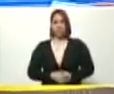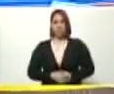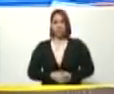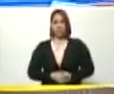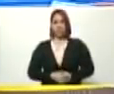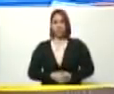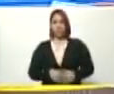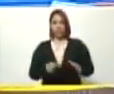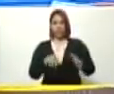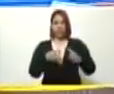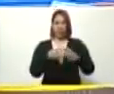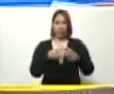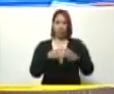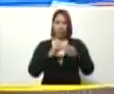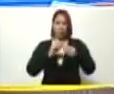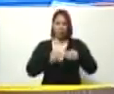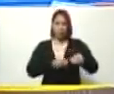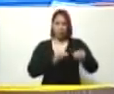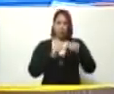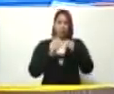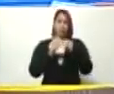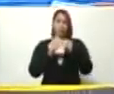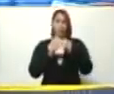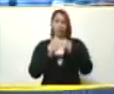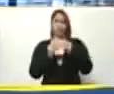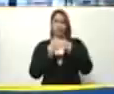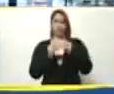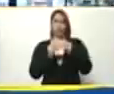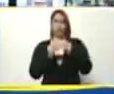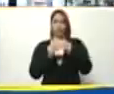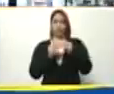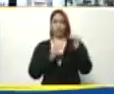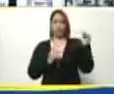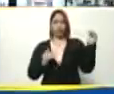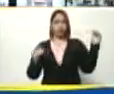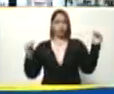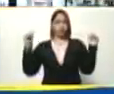Los equipos recuperados al mayor nivel